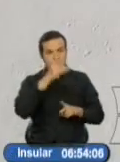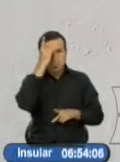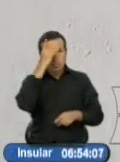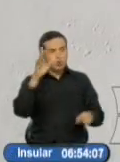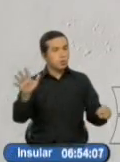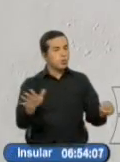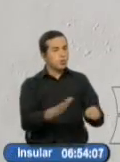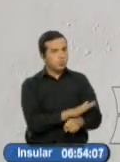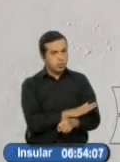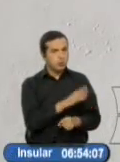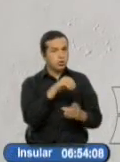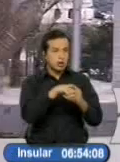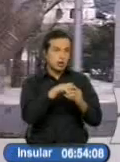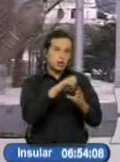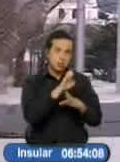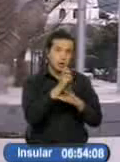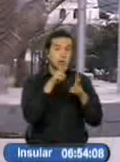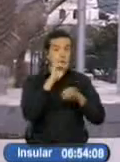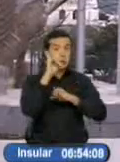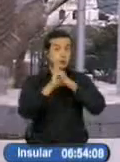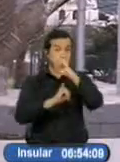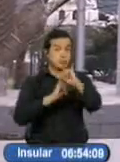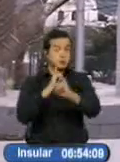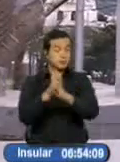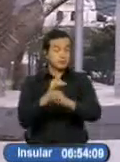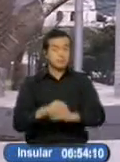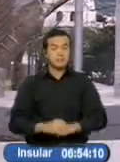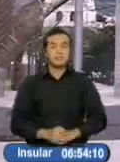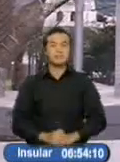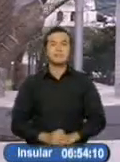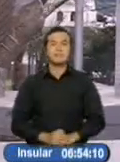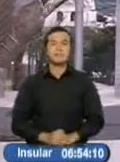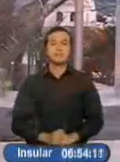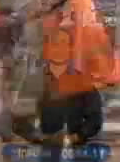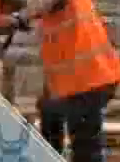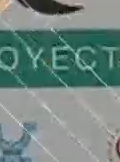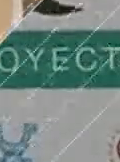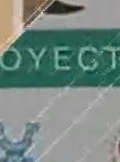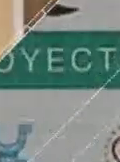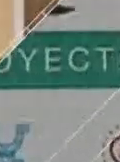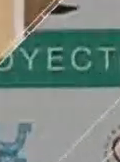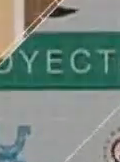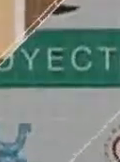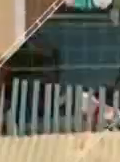deuda pública interna y externa. Alexis Moncayo, Ecuador TV.